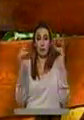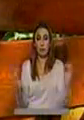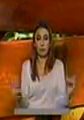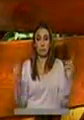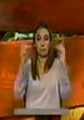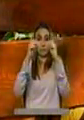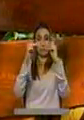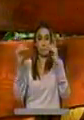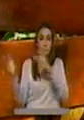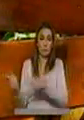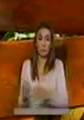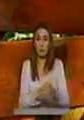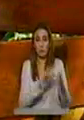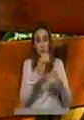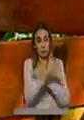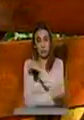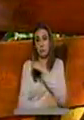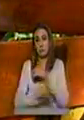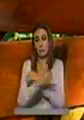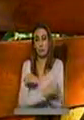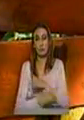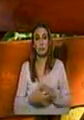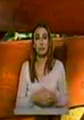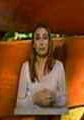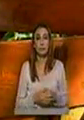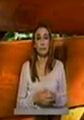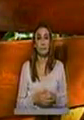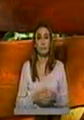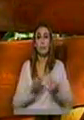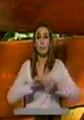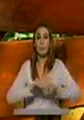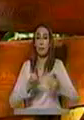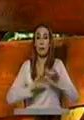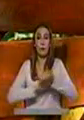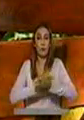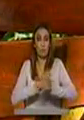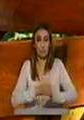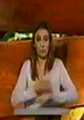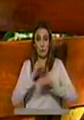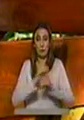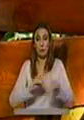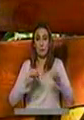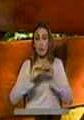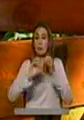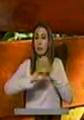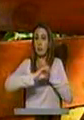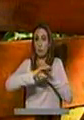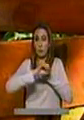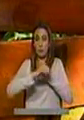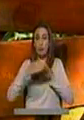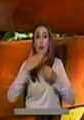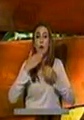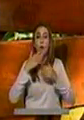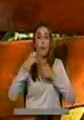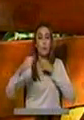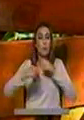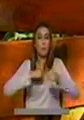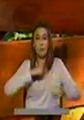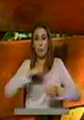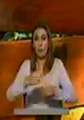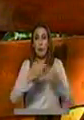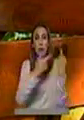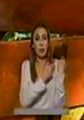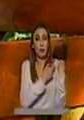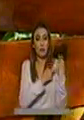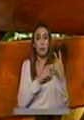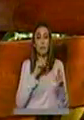otras ciudades de otros países de la región. Pero más adelante, luego de la pausa, queremos revisar cuál es la gestión y los retos también